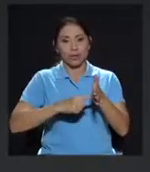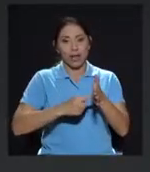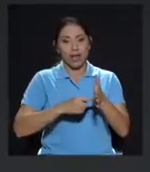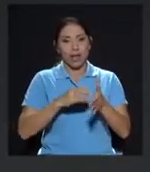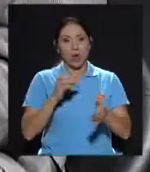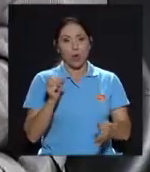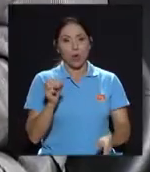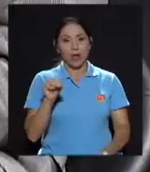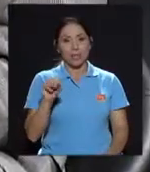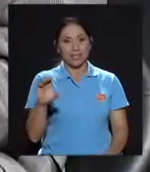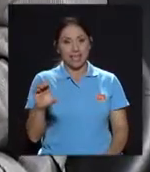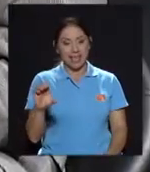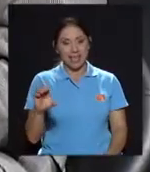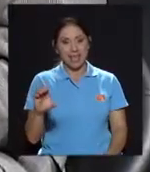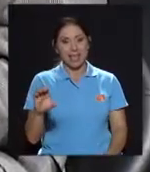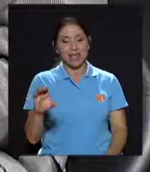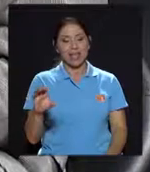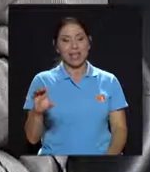omct